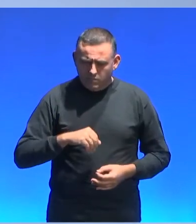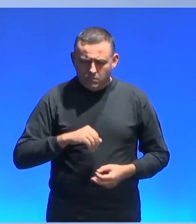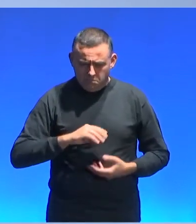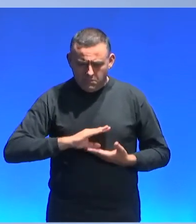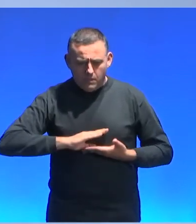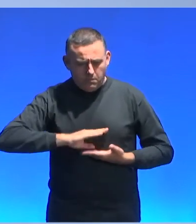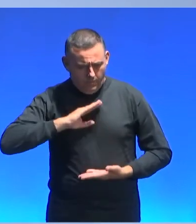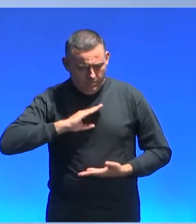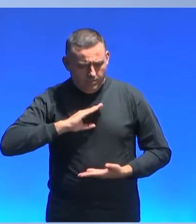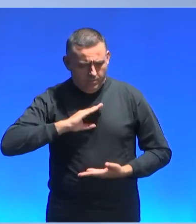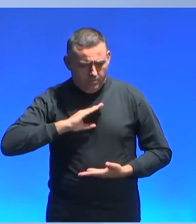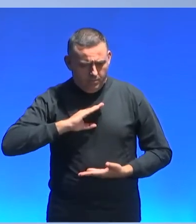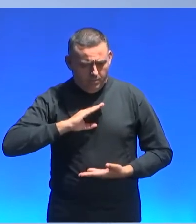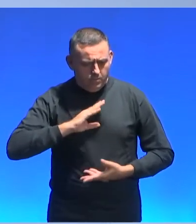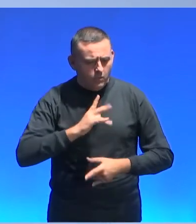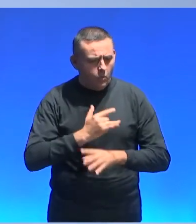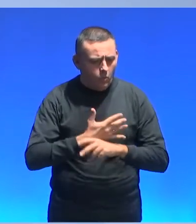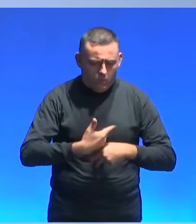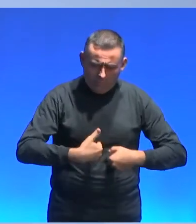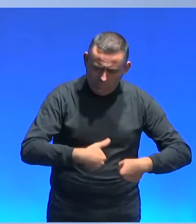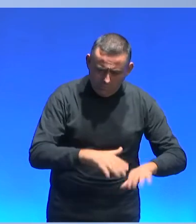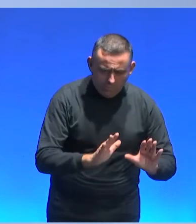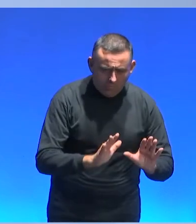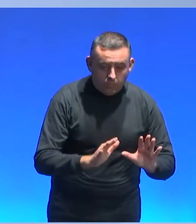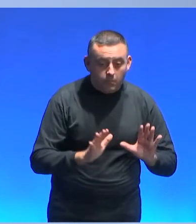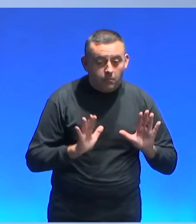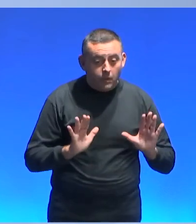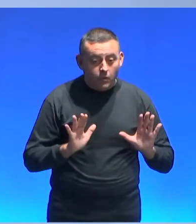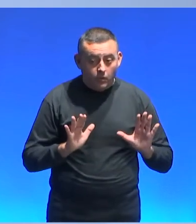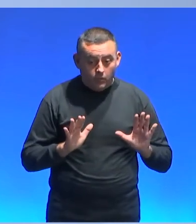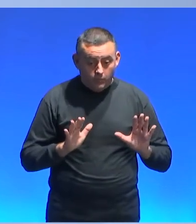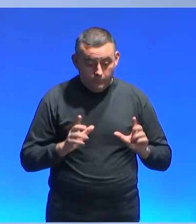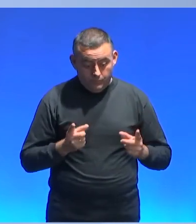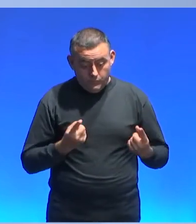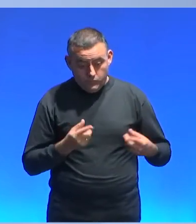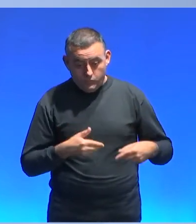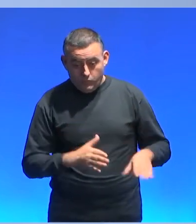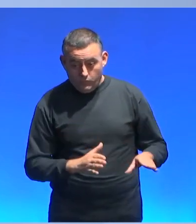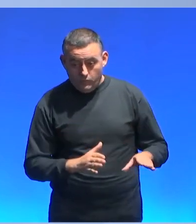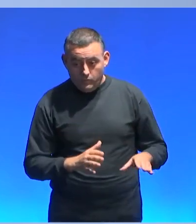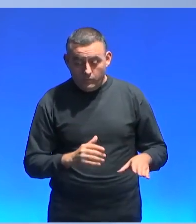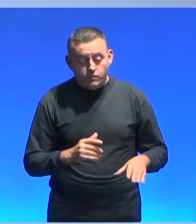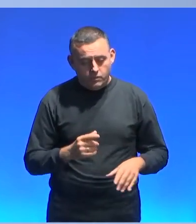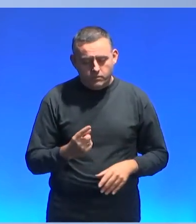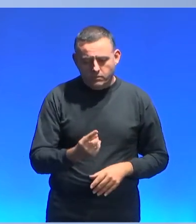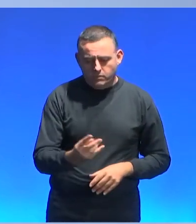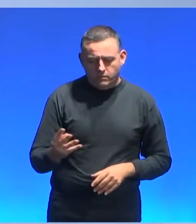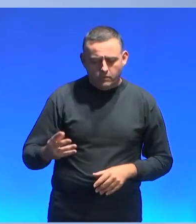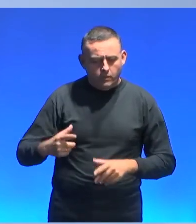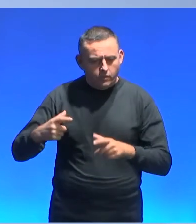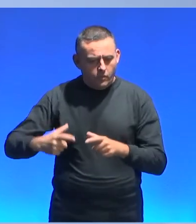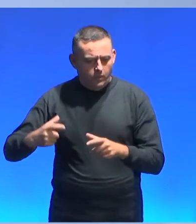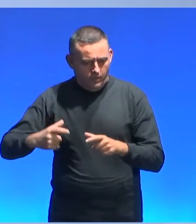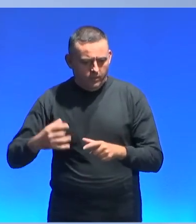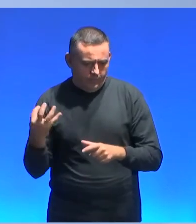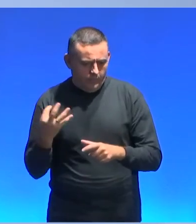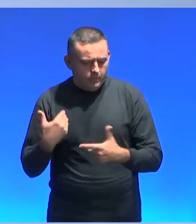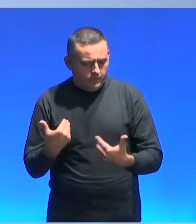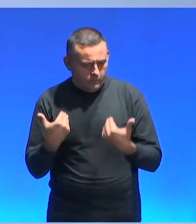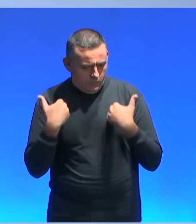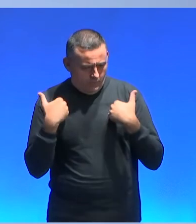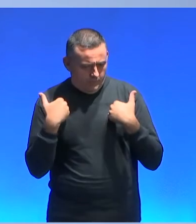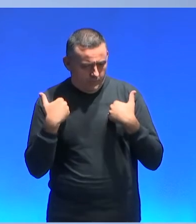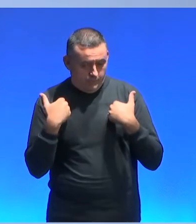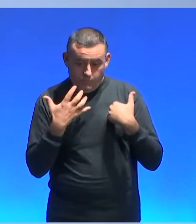no libera la ciudad de responsabilidades, por ejemplo, todo el tema del